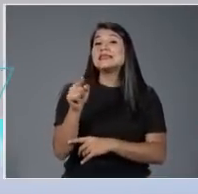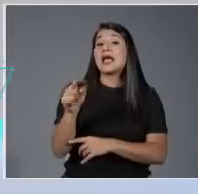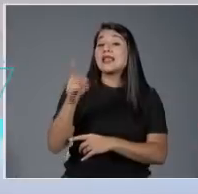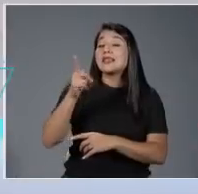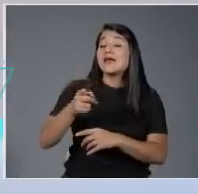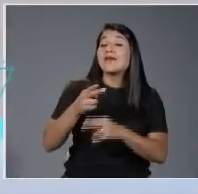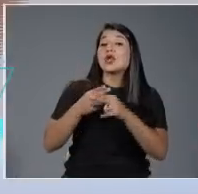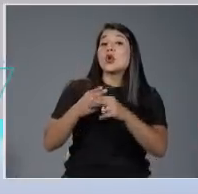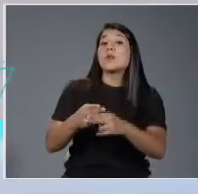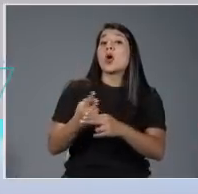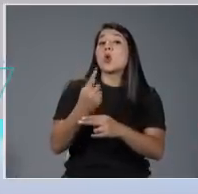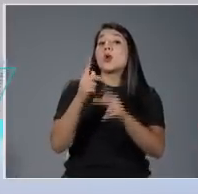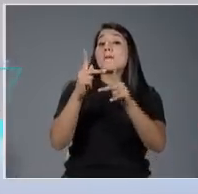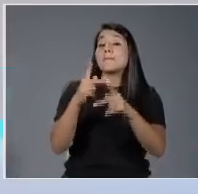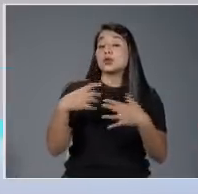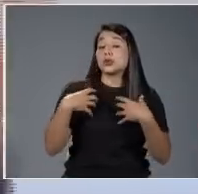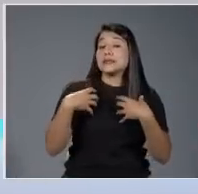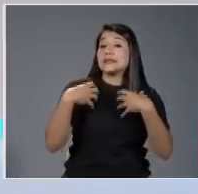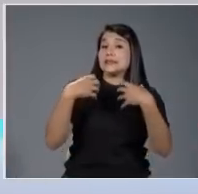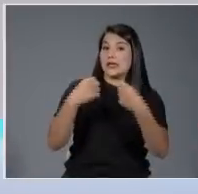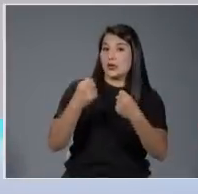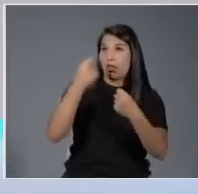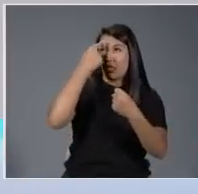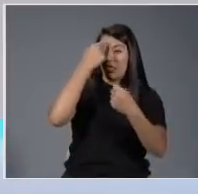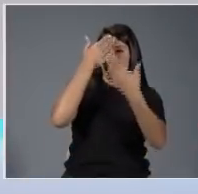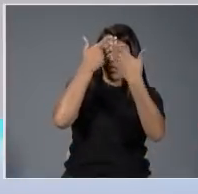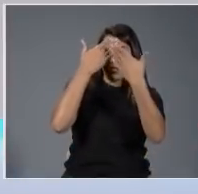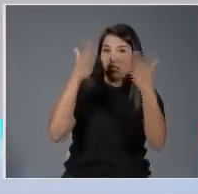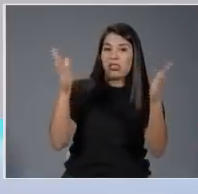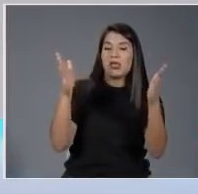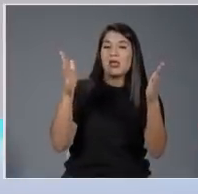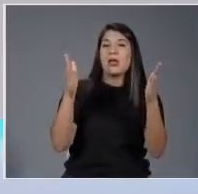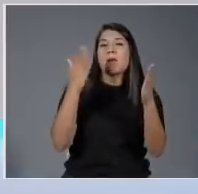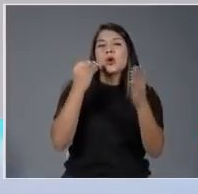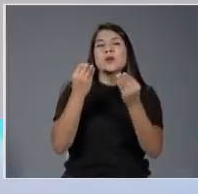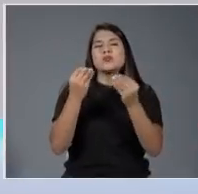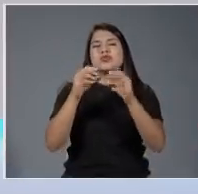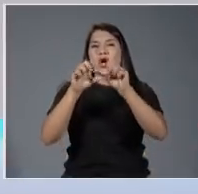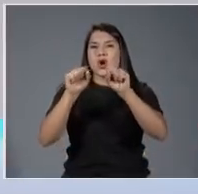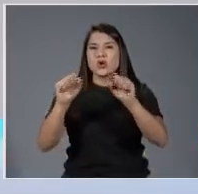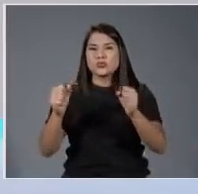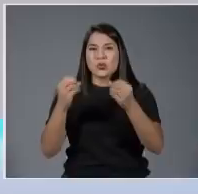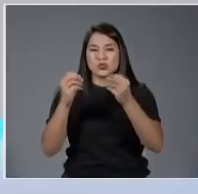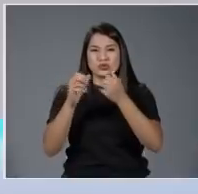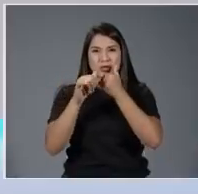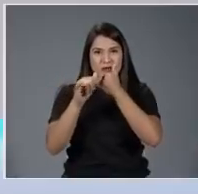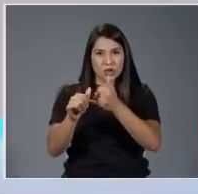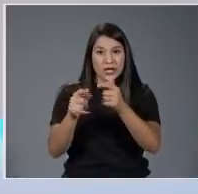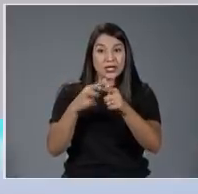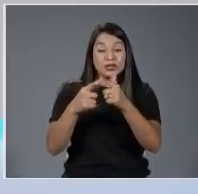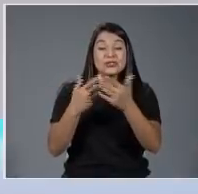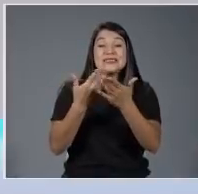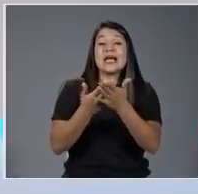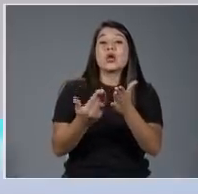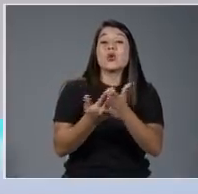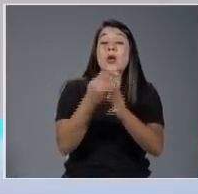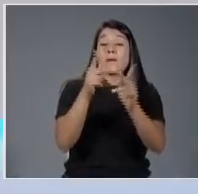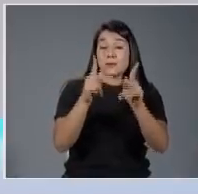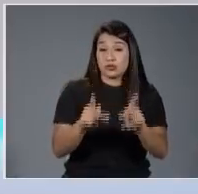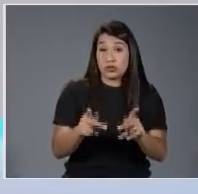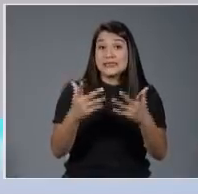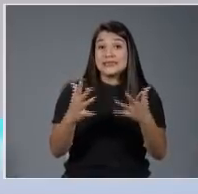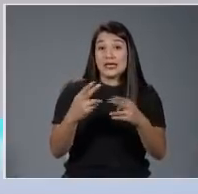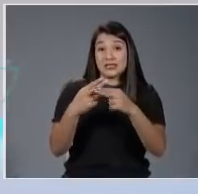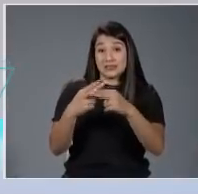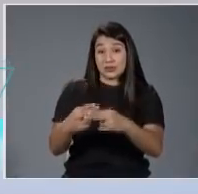a una persona sana que renovara, porque allí había elementos de corrupción y hay denuncias, etcétera. Bueno, nombró no solo a una persona